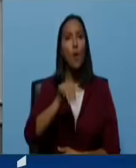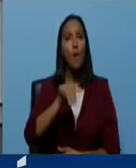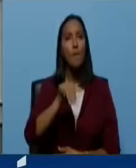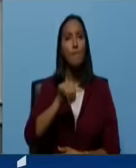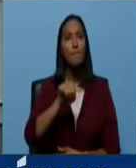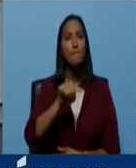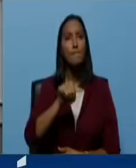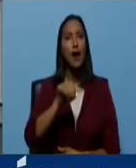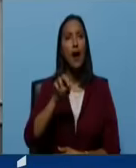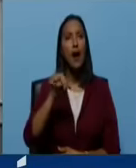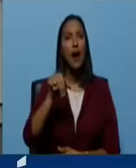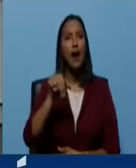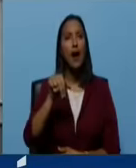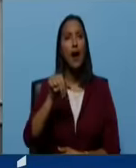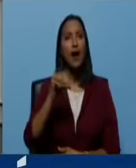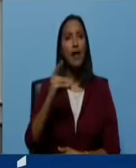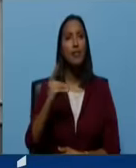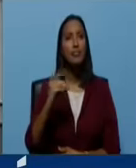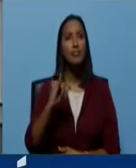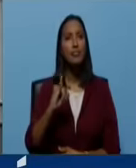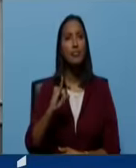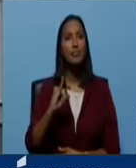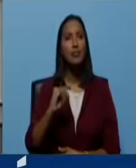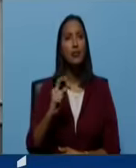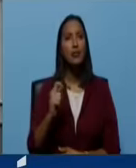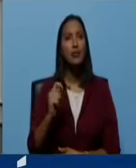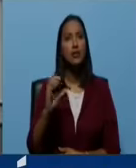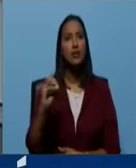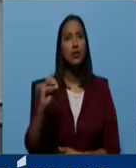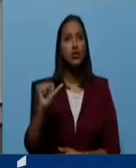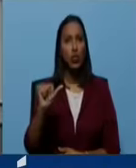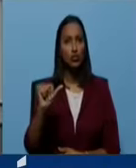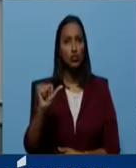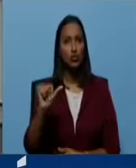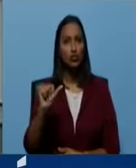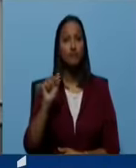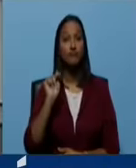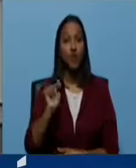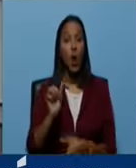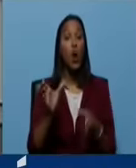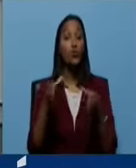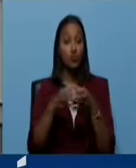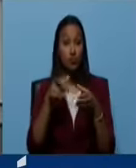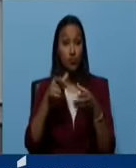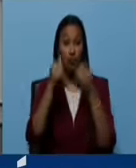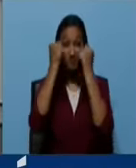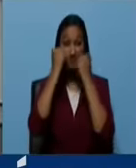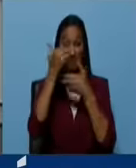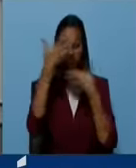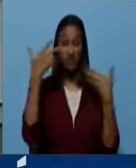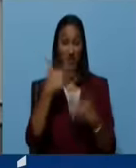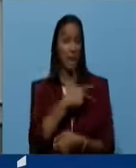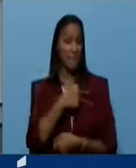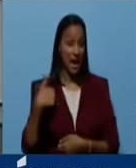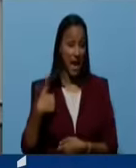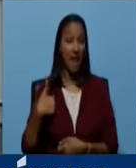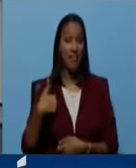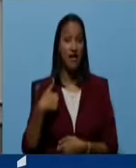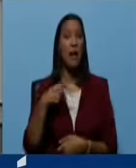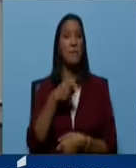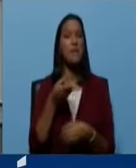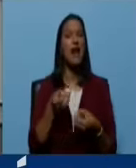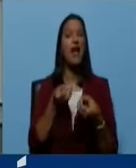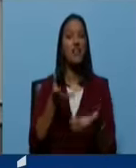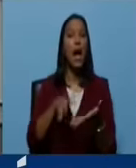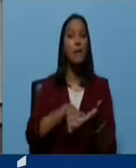vías sobrevenidas lo que no lograron a través de los comicios electorales. Es importante